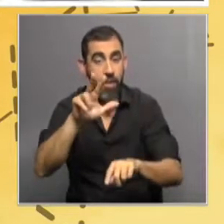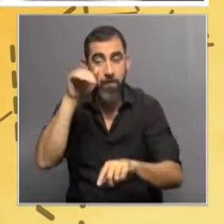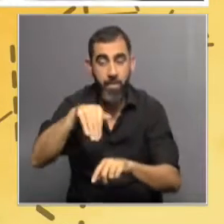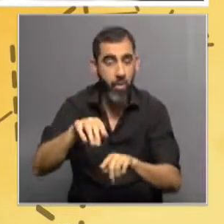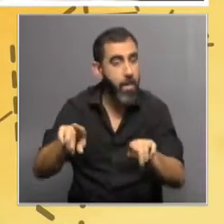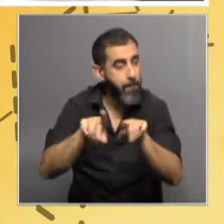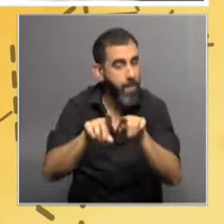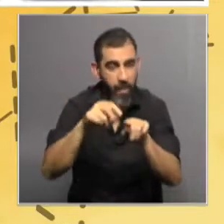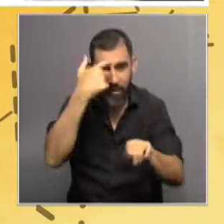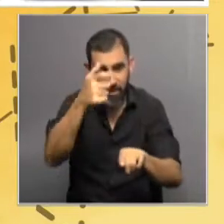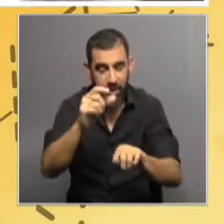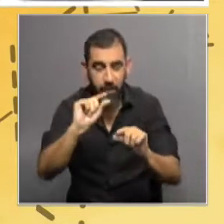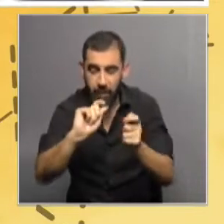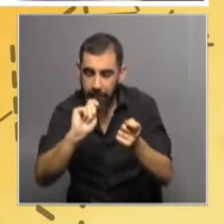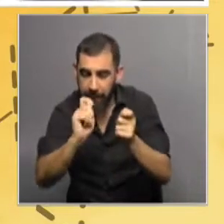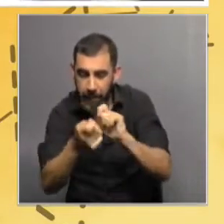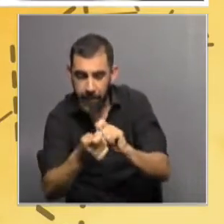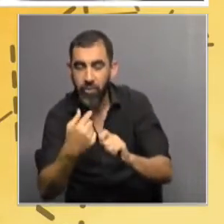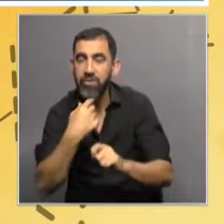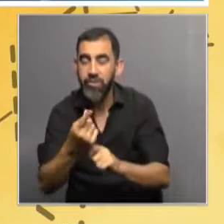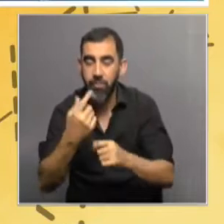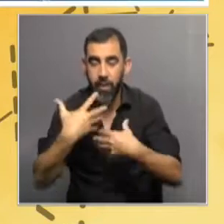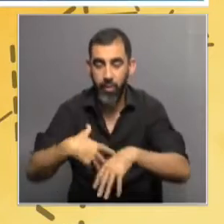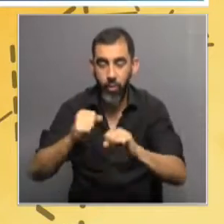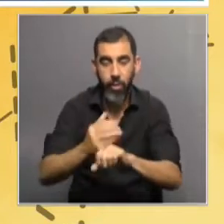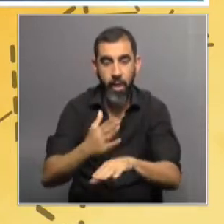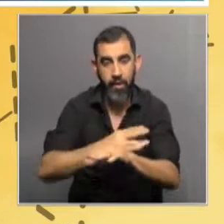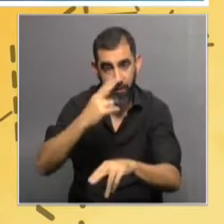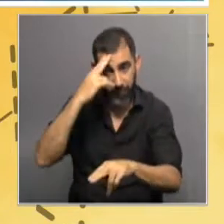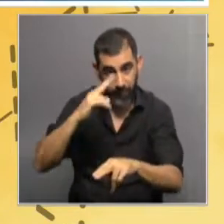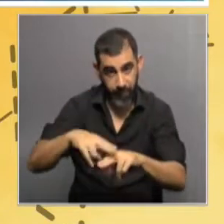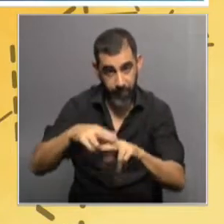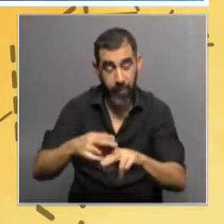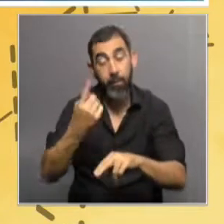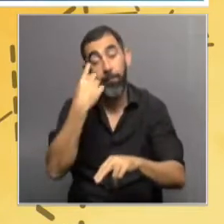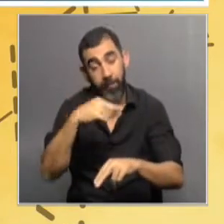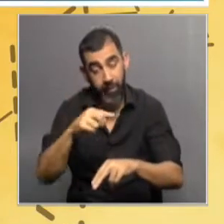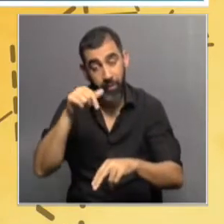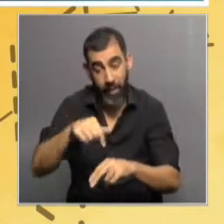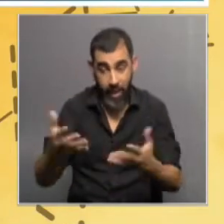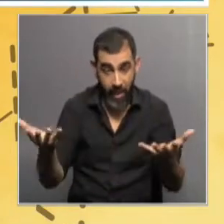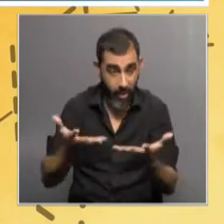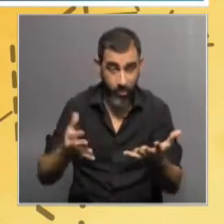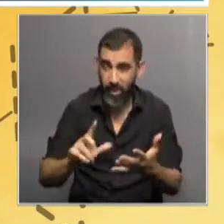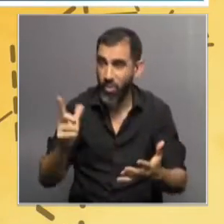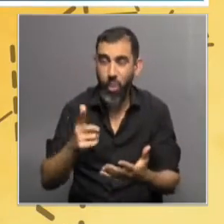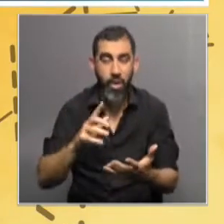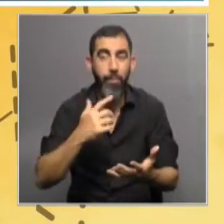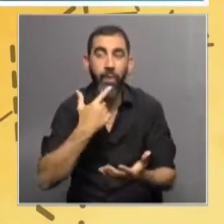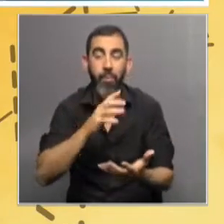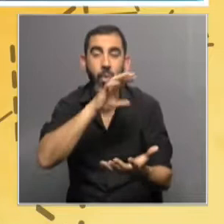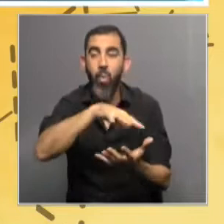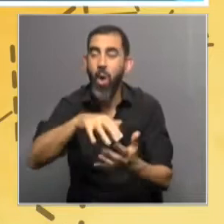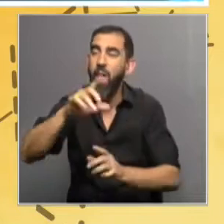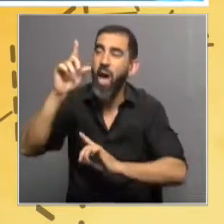esas mismas técnicas con pequeñas modificaciones las que sirven para diagnóstico. En la práctica, en realidad, hoy no tenemos lugares, o sea, existe